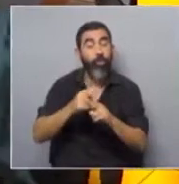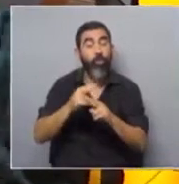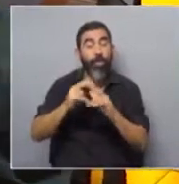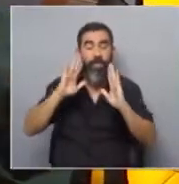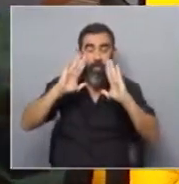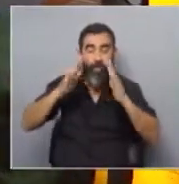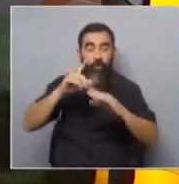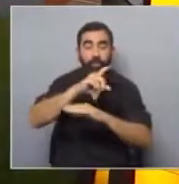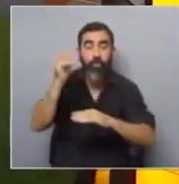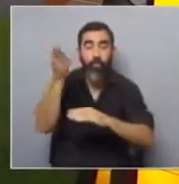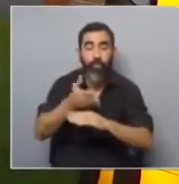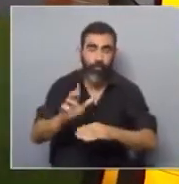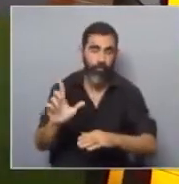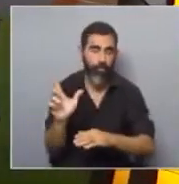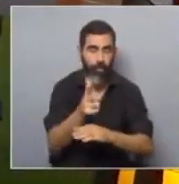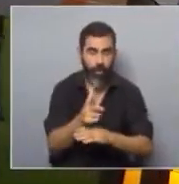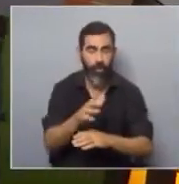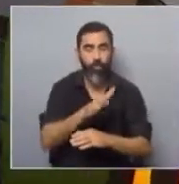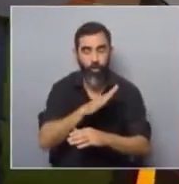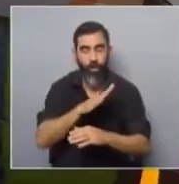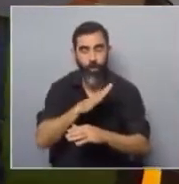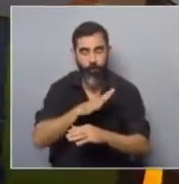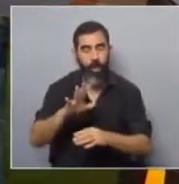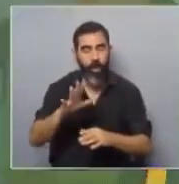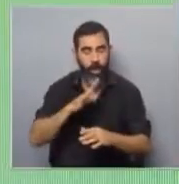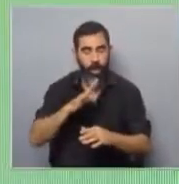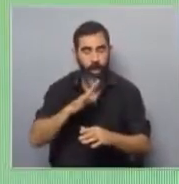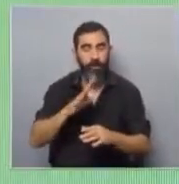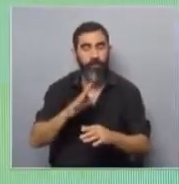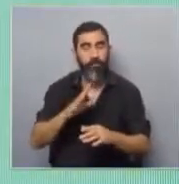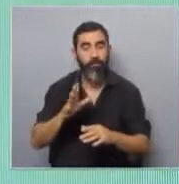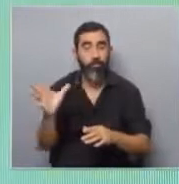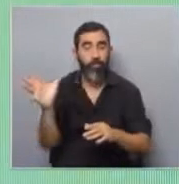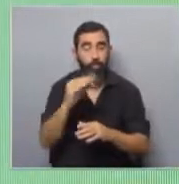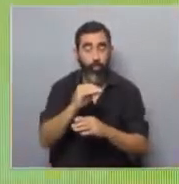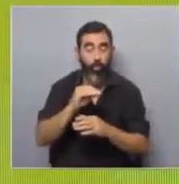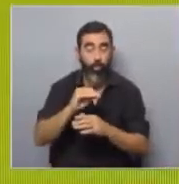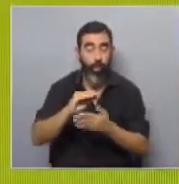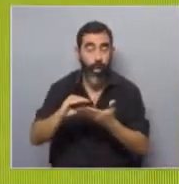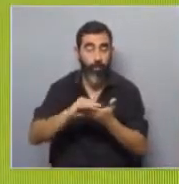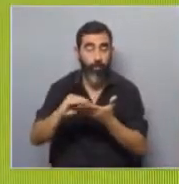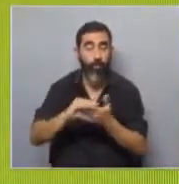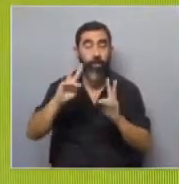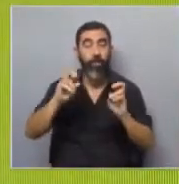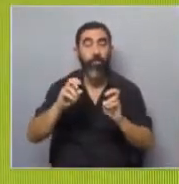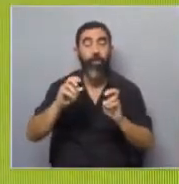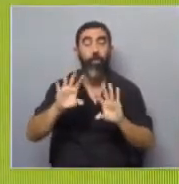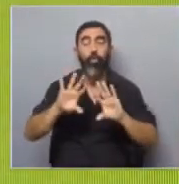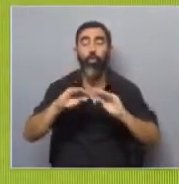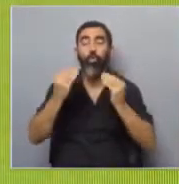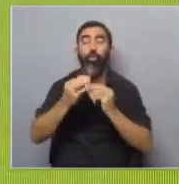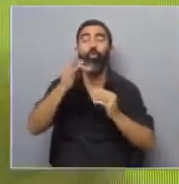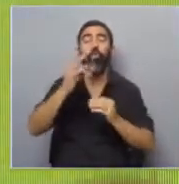dedicación total no existe. Todavía se utilizaba en toda la administración el término full time.